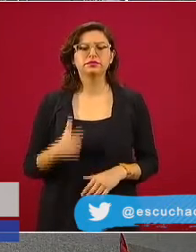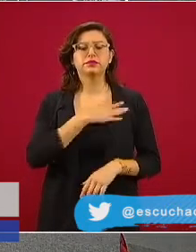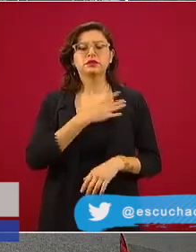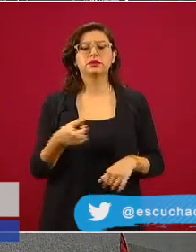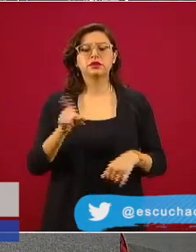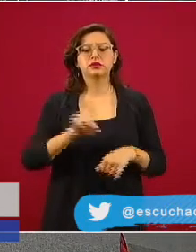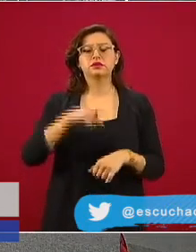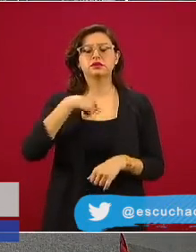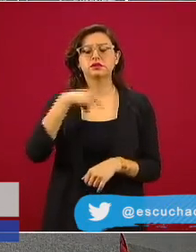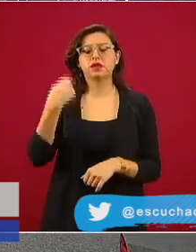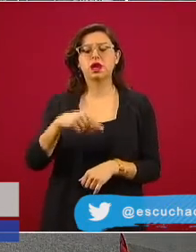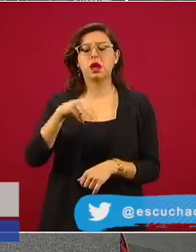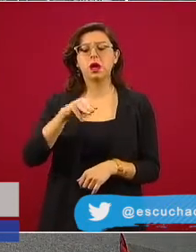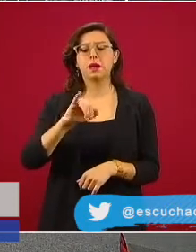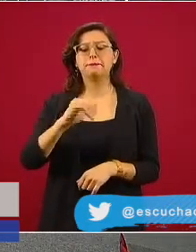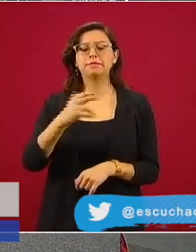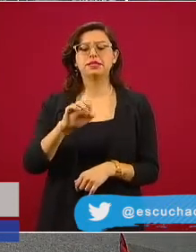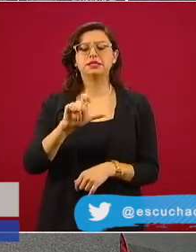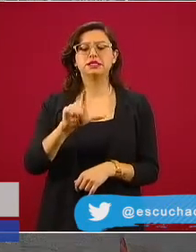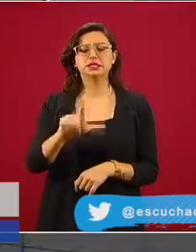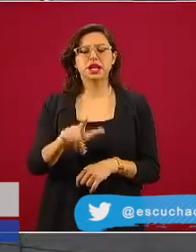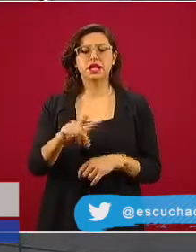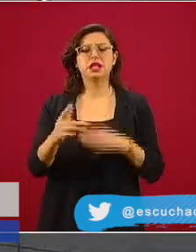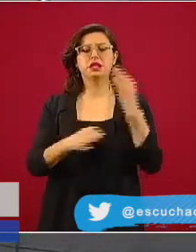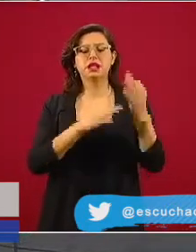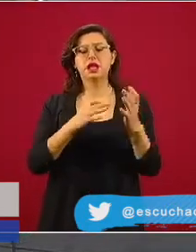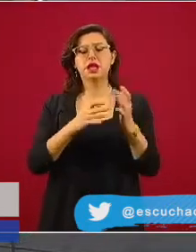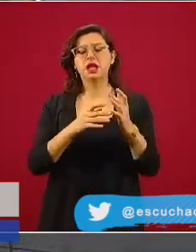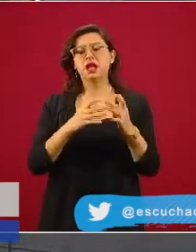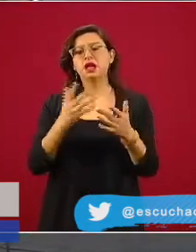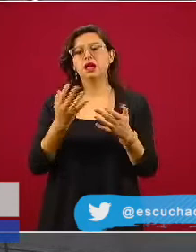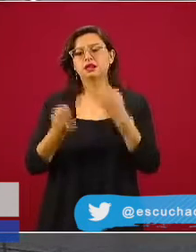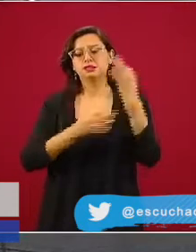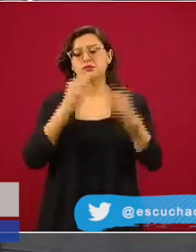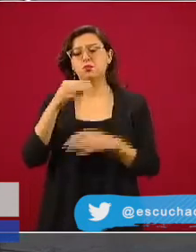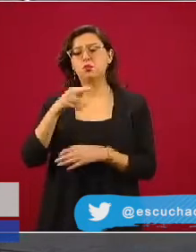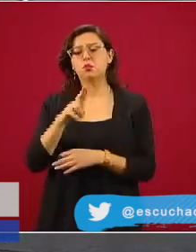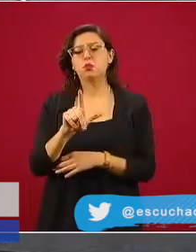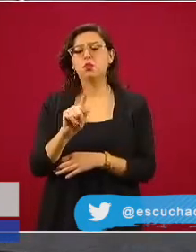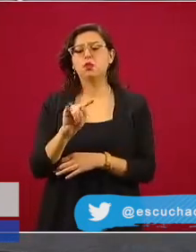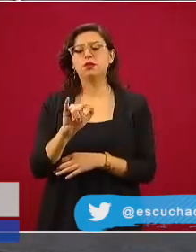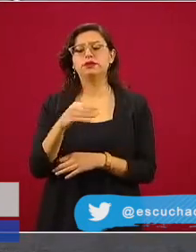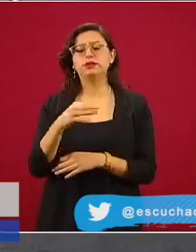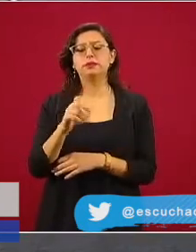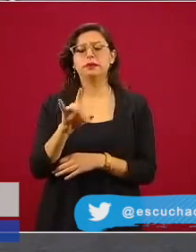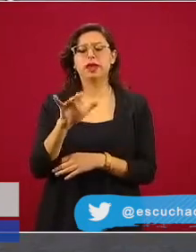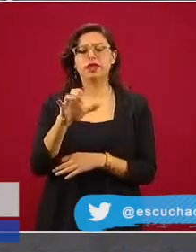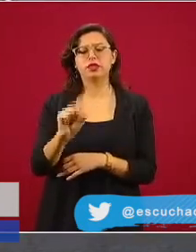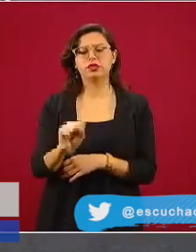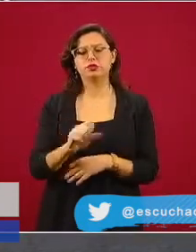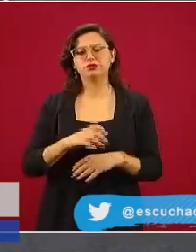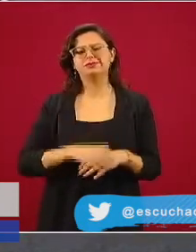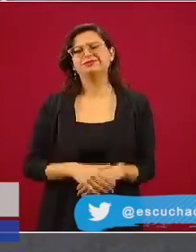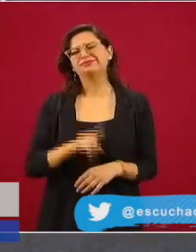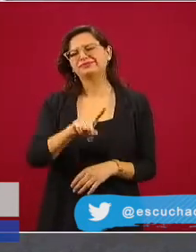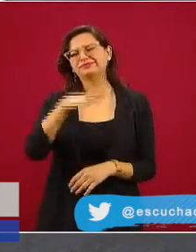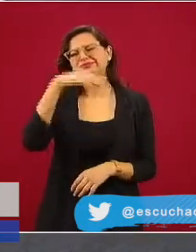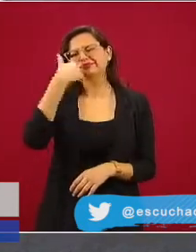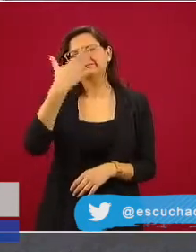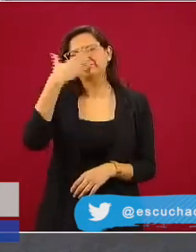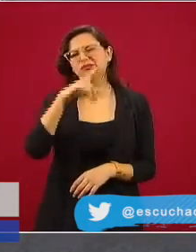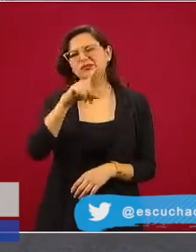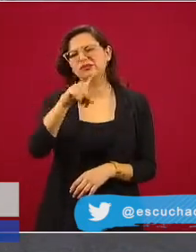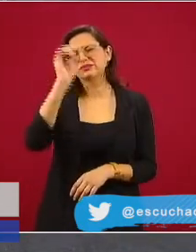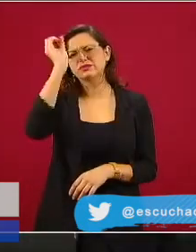acto heroico y nos alienta pidiendo sacar la fortaleza del interior de nuestro ser para salir adelante el presidente menciona que ya